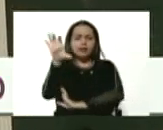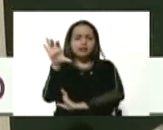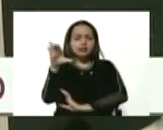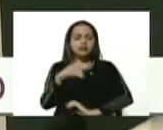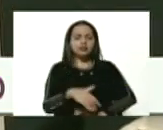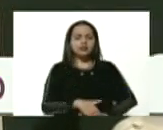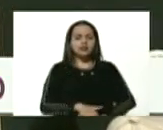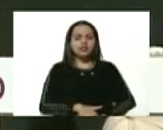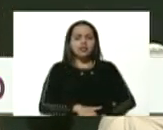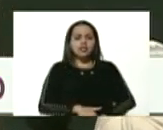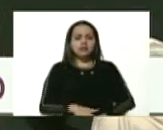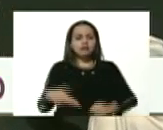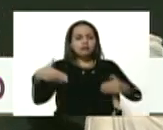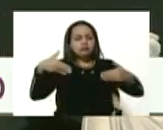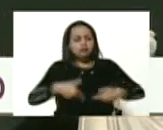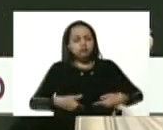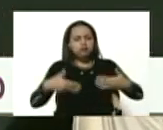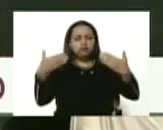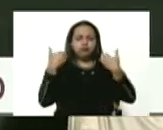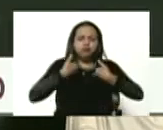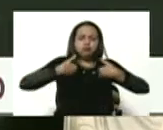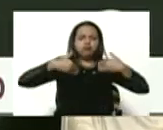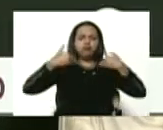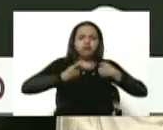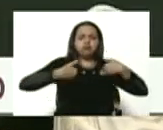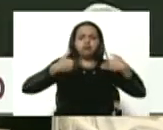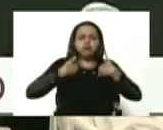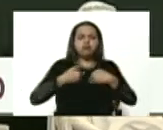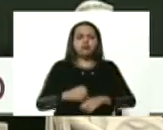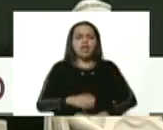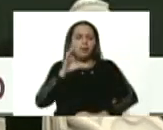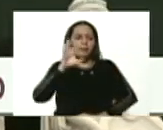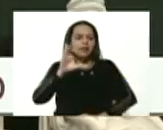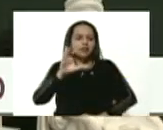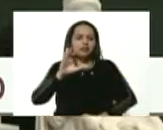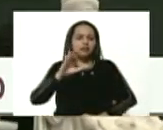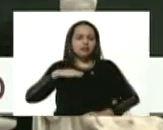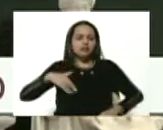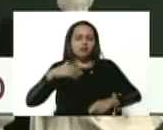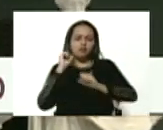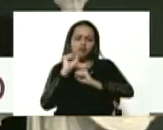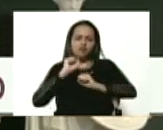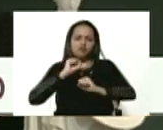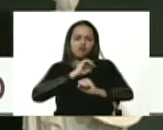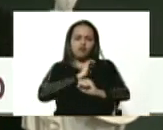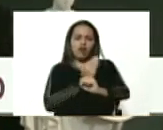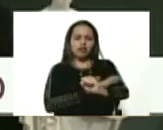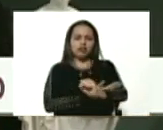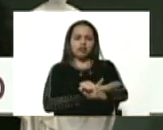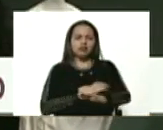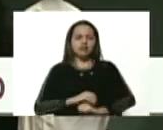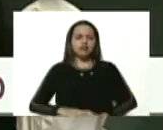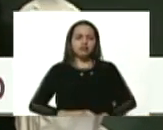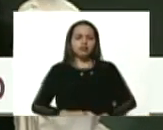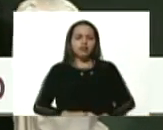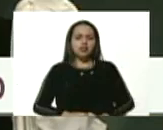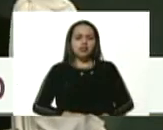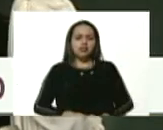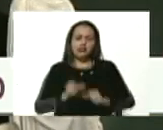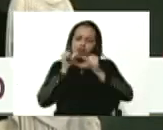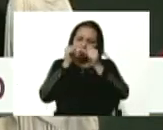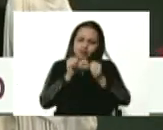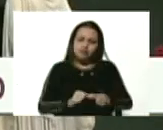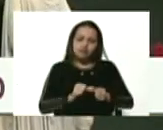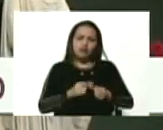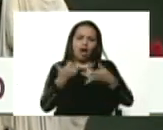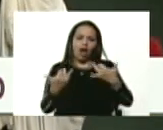que resiste, de una patria rebelde, que se afirma en el presente,